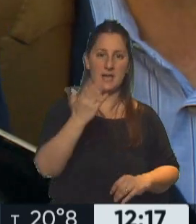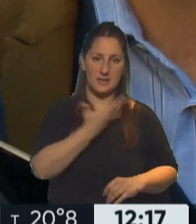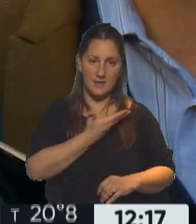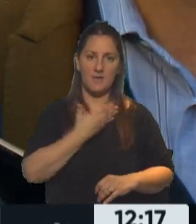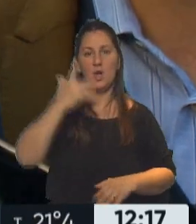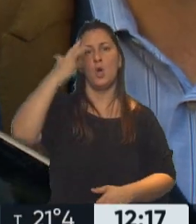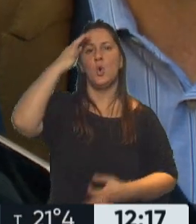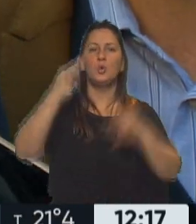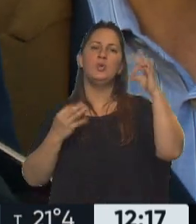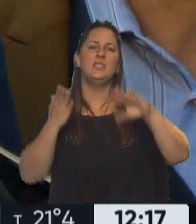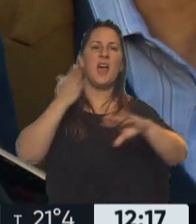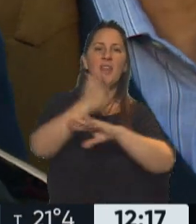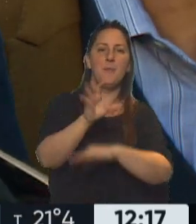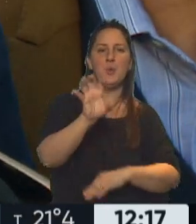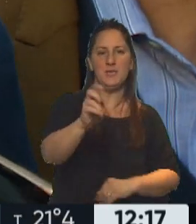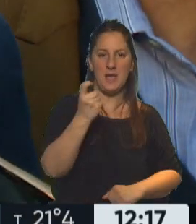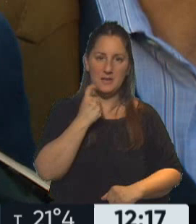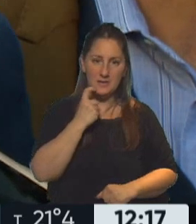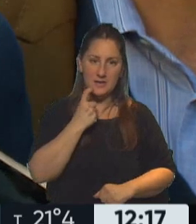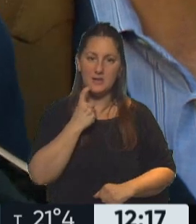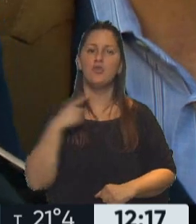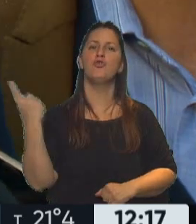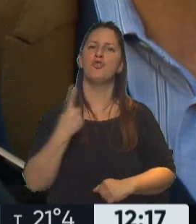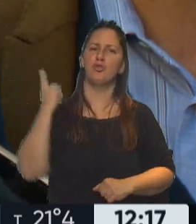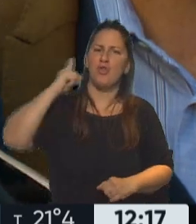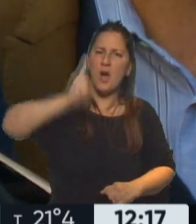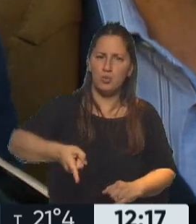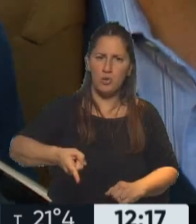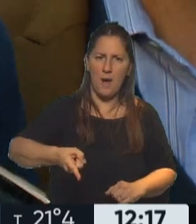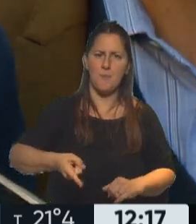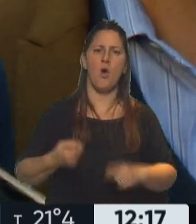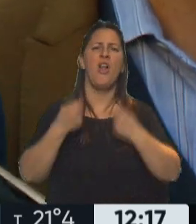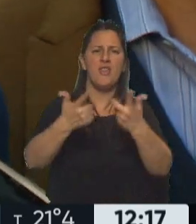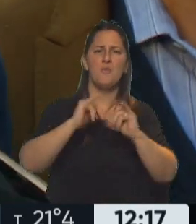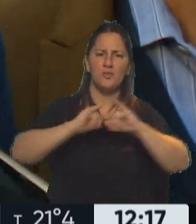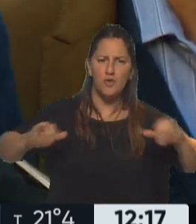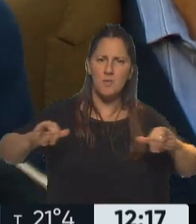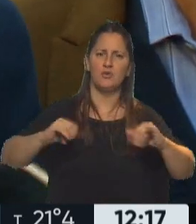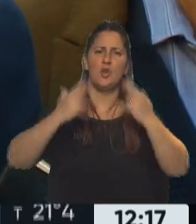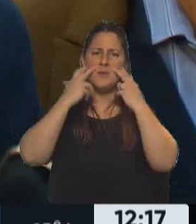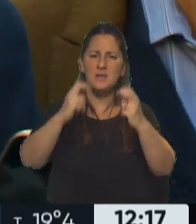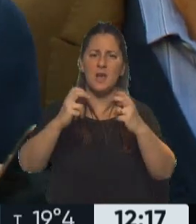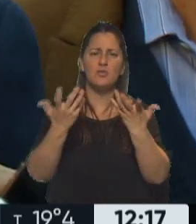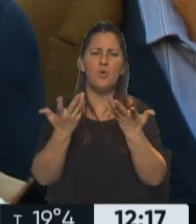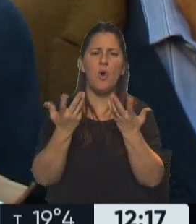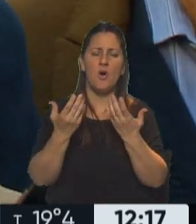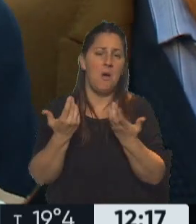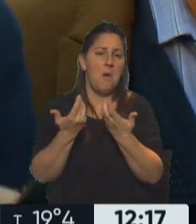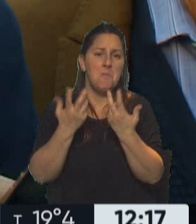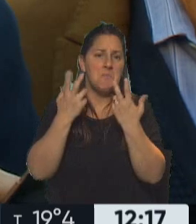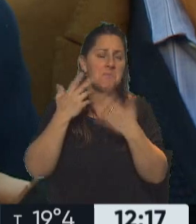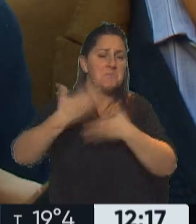la justicia provincial de Entre Ríos. Somos querellantes, hemos aportado datos, causas, ¿por qué no avanza?